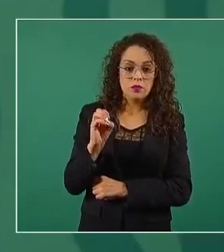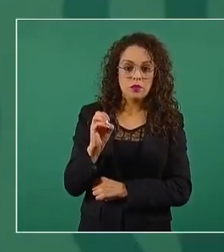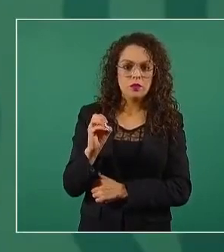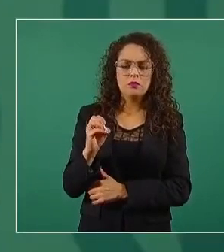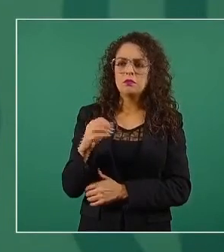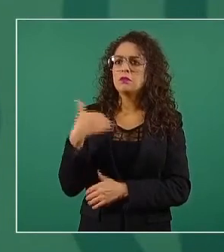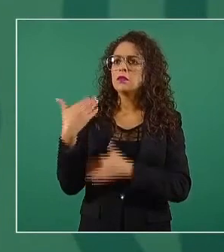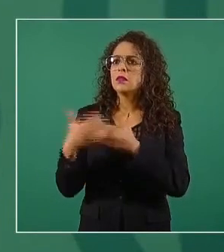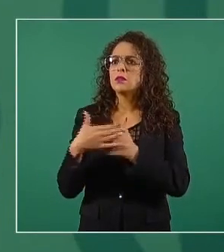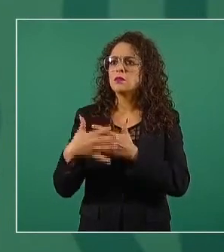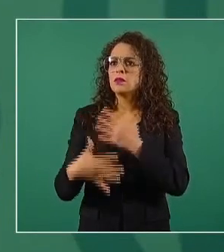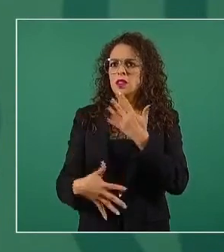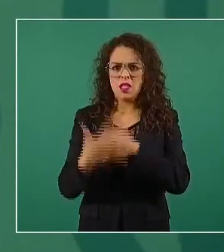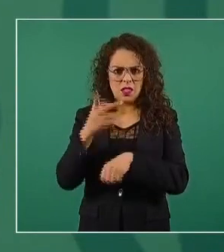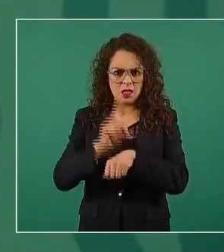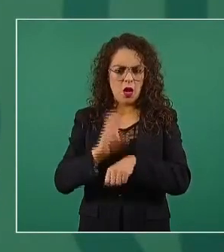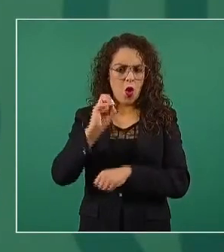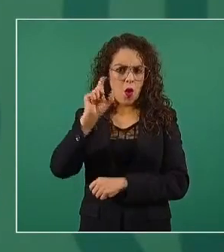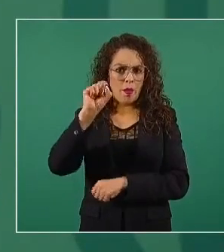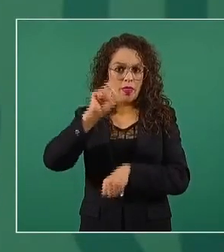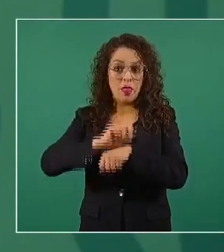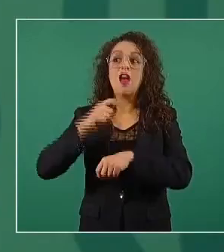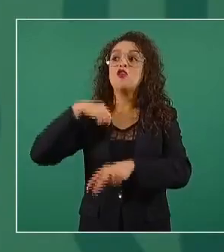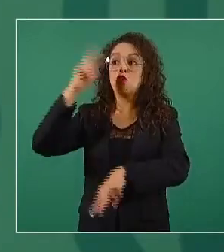15 días, 20 días, voy a eso